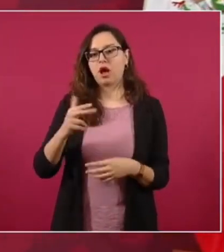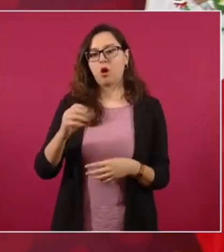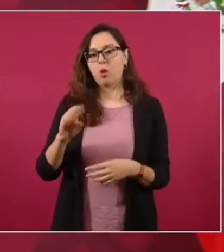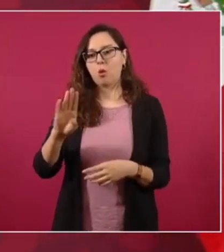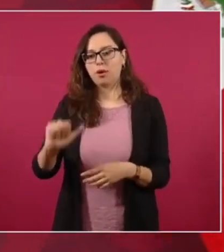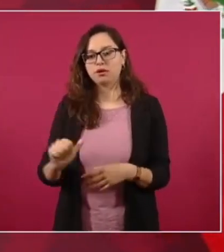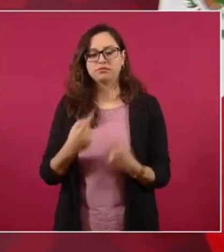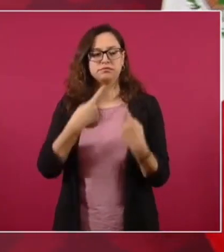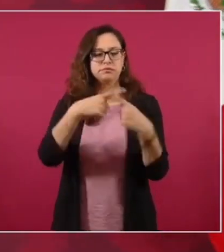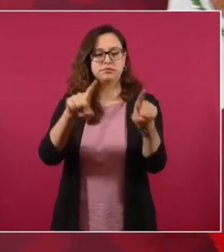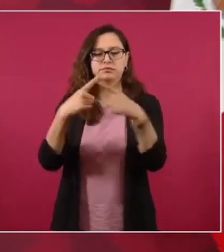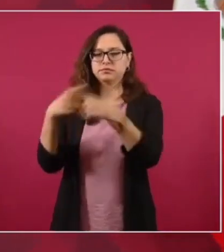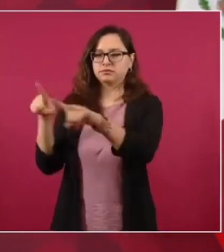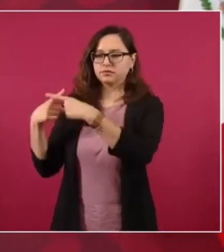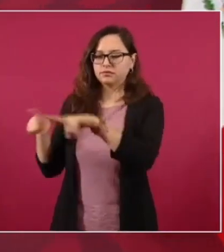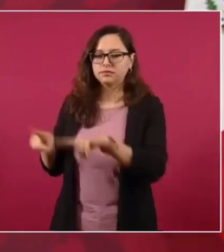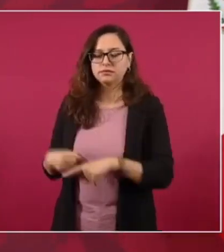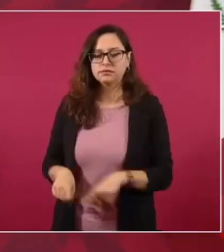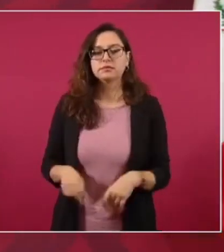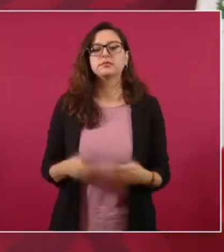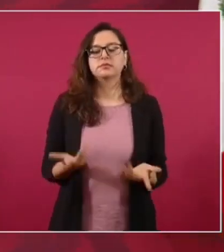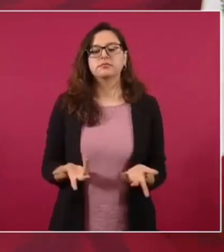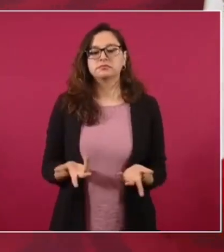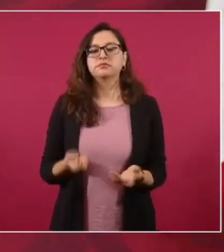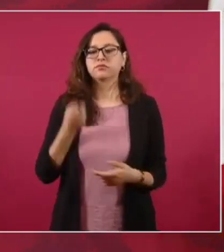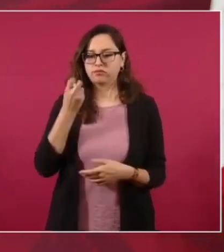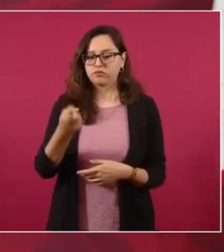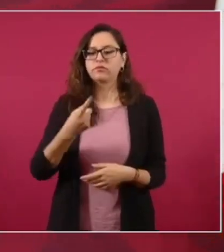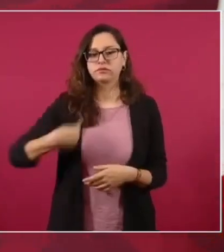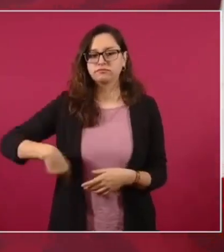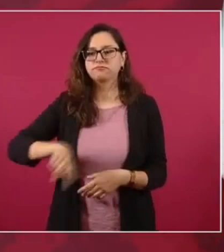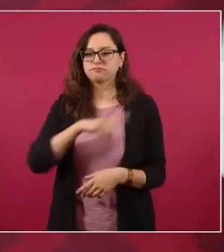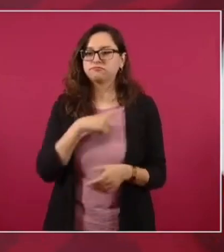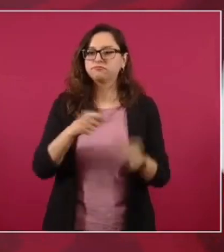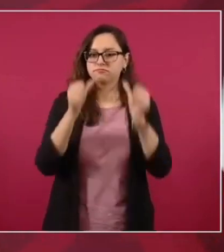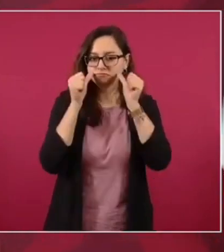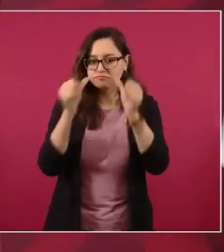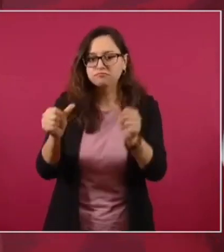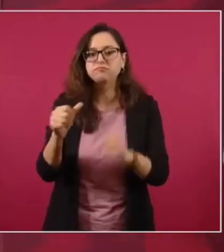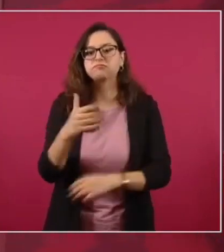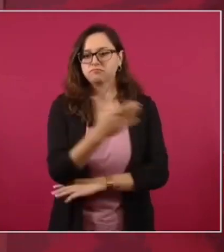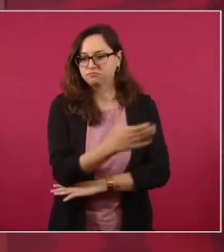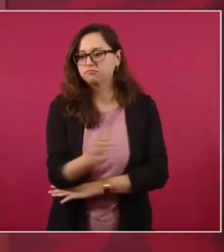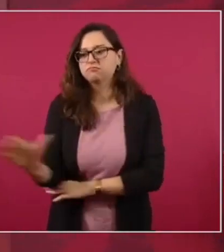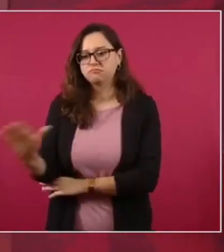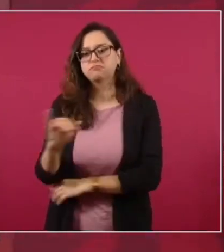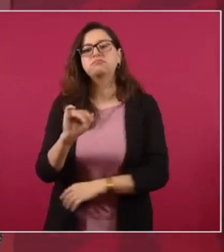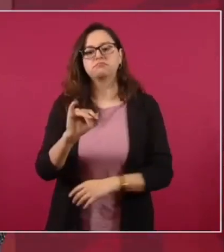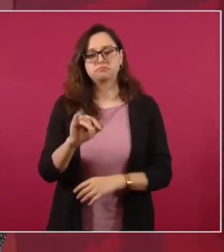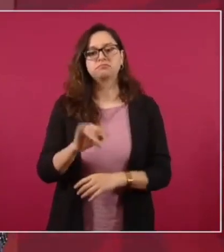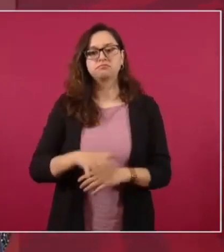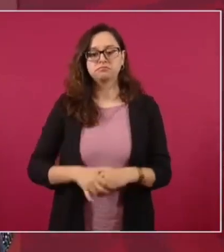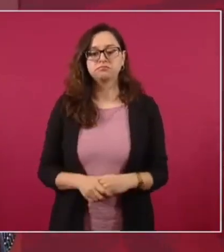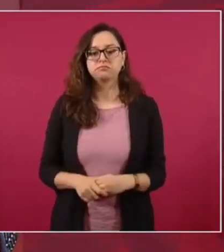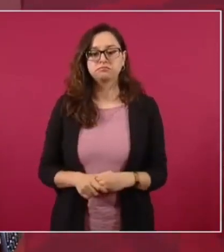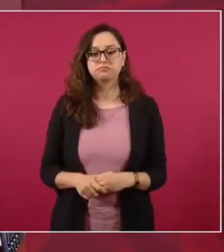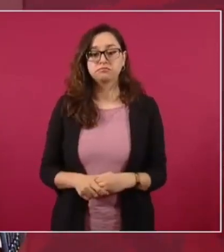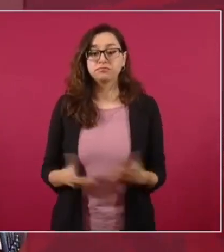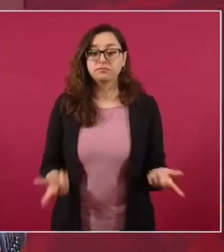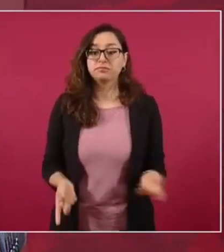otros árboles. Entonces, sí estamos atendiendo esto. Hay que tener